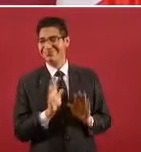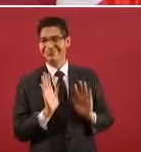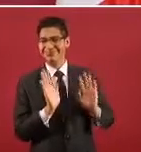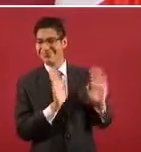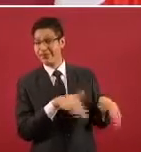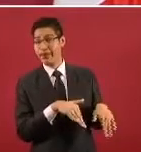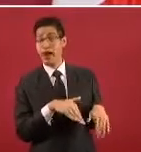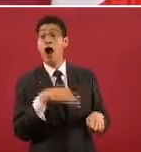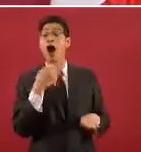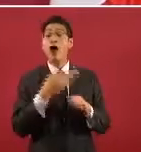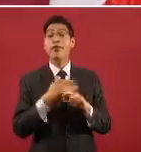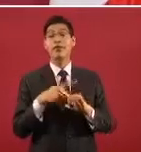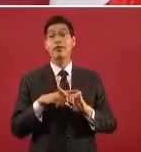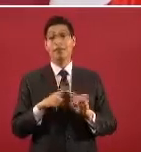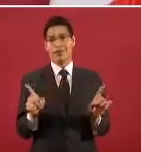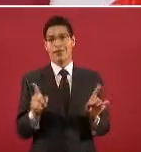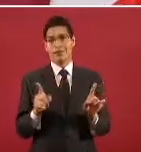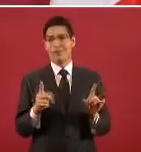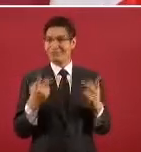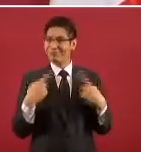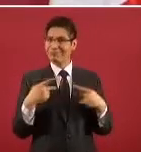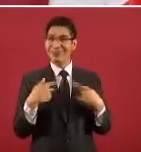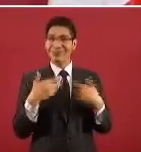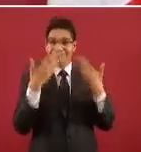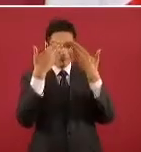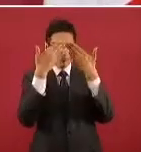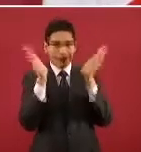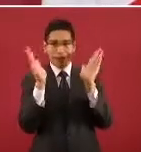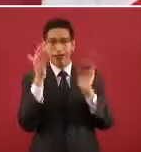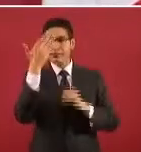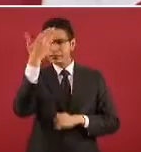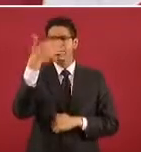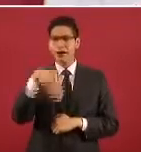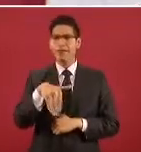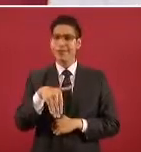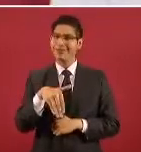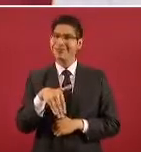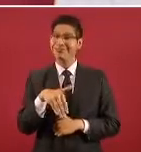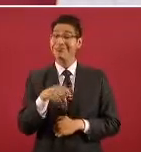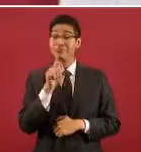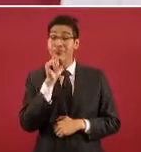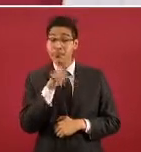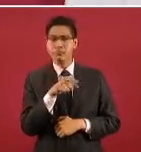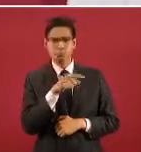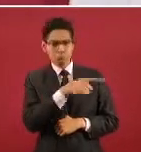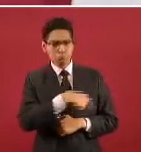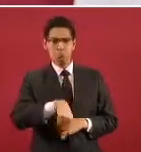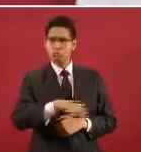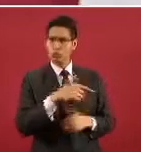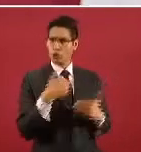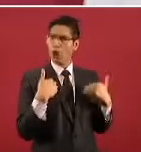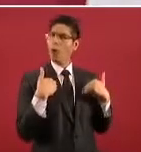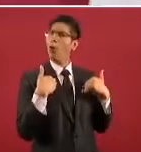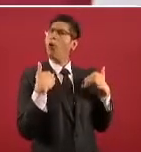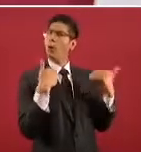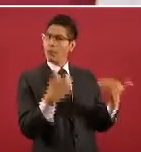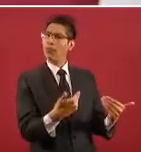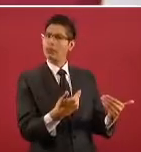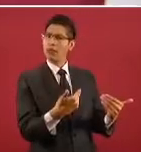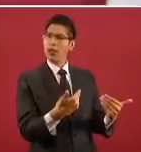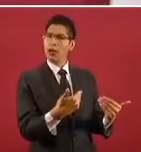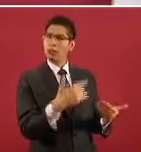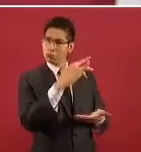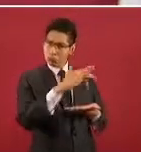gente, lo sabe la gente. Y me están dando su confianza, me están dando su apoyo.